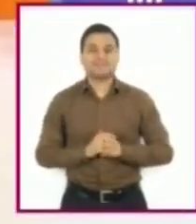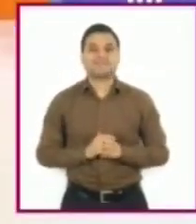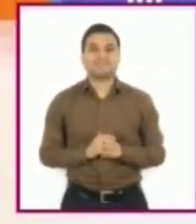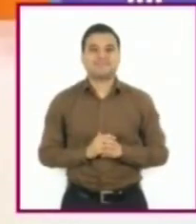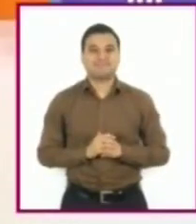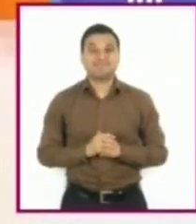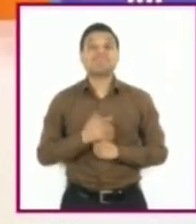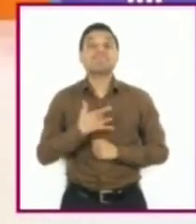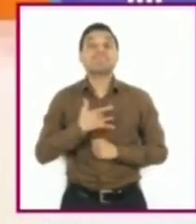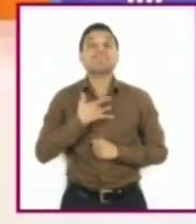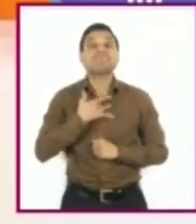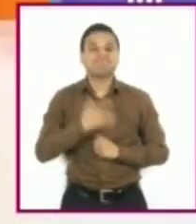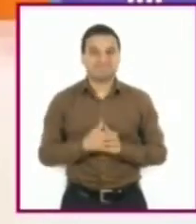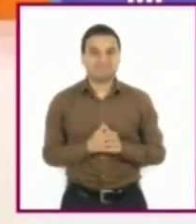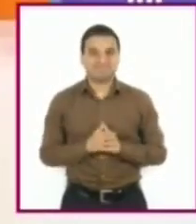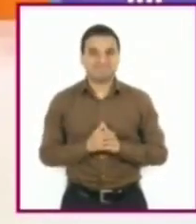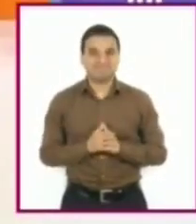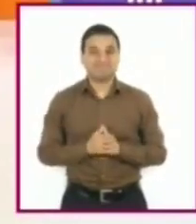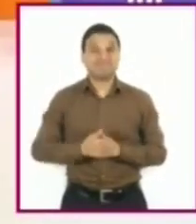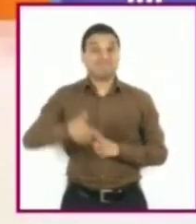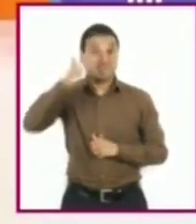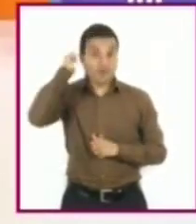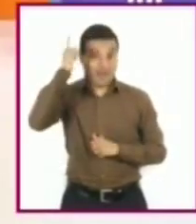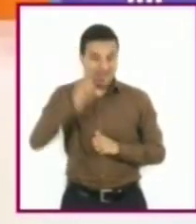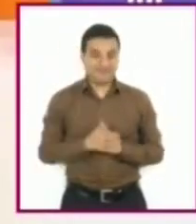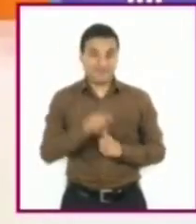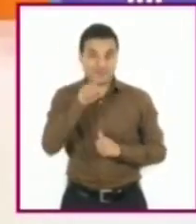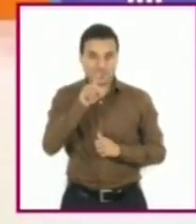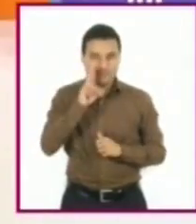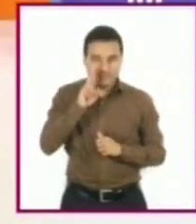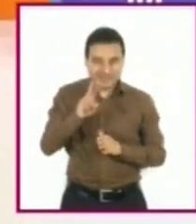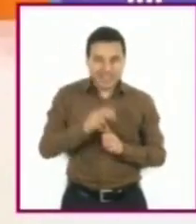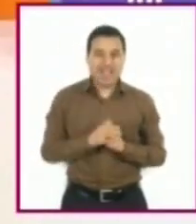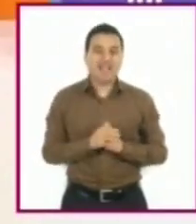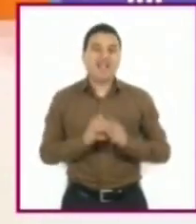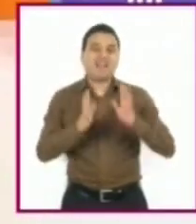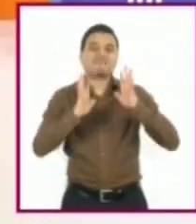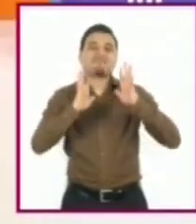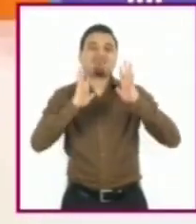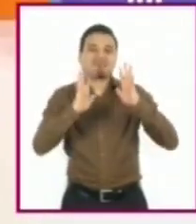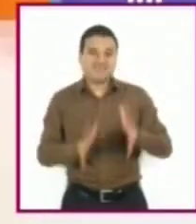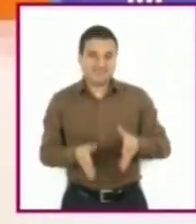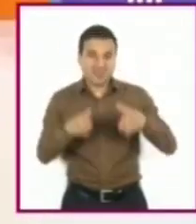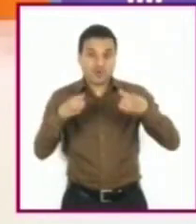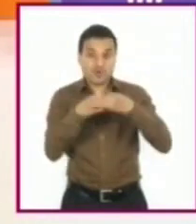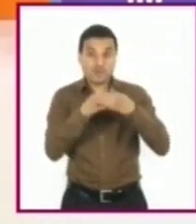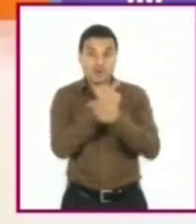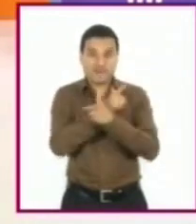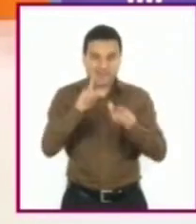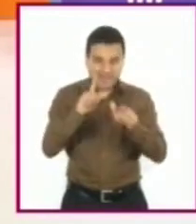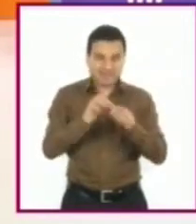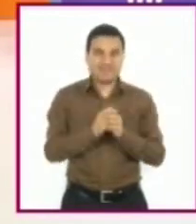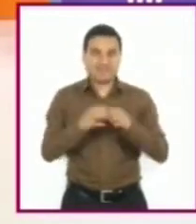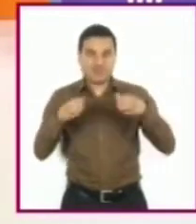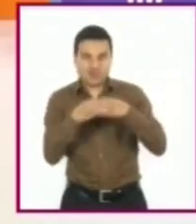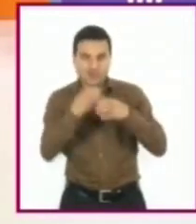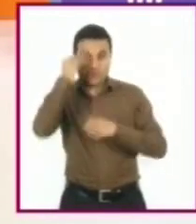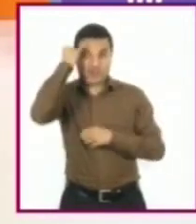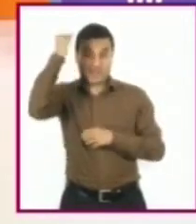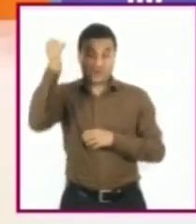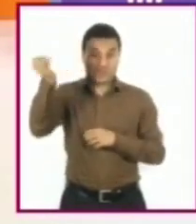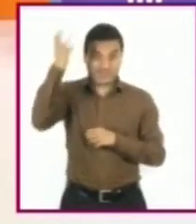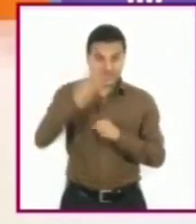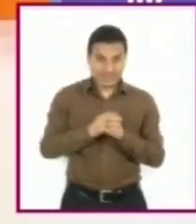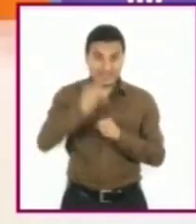¿Qué te pareció? Espero que hayas podido identificar la influencia de las ideas liberales e ilustradas que dieron origen a